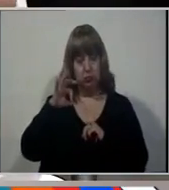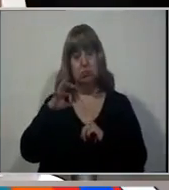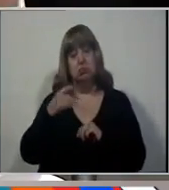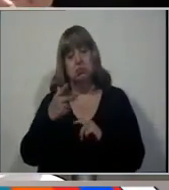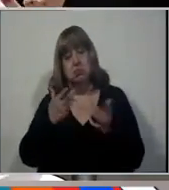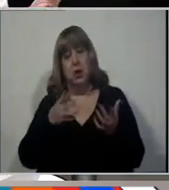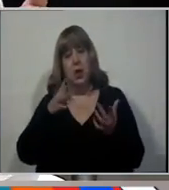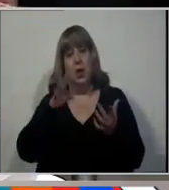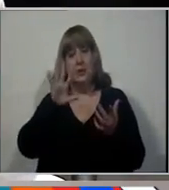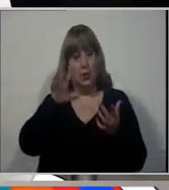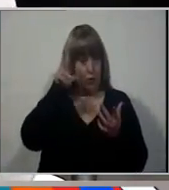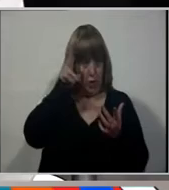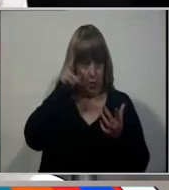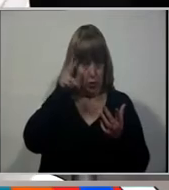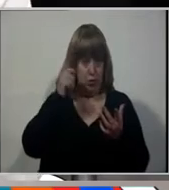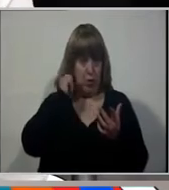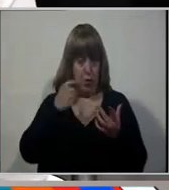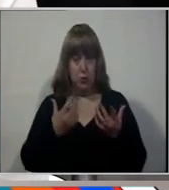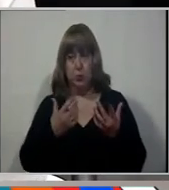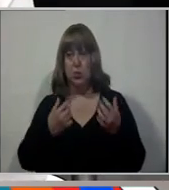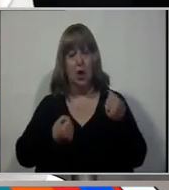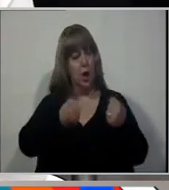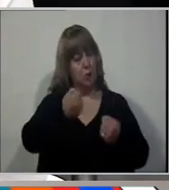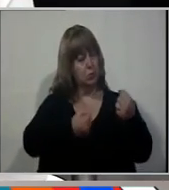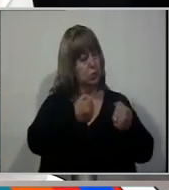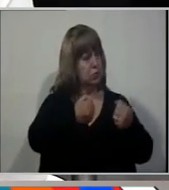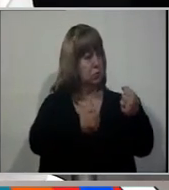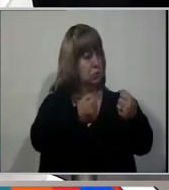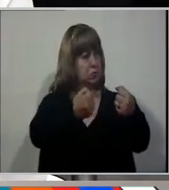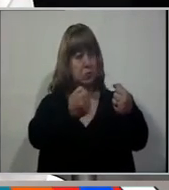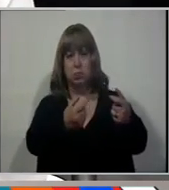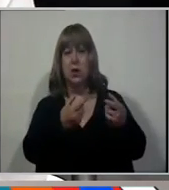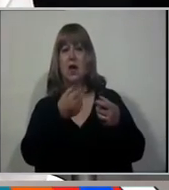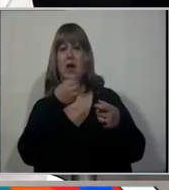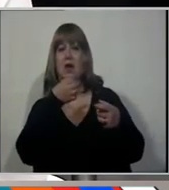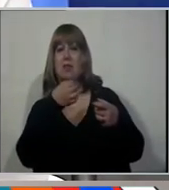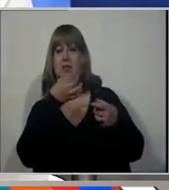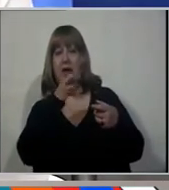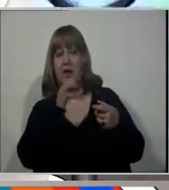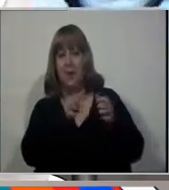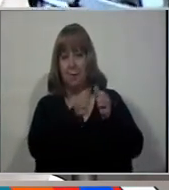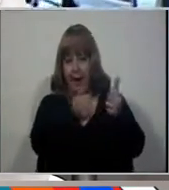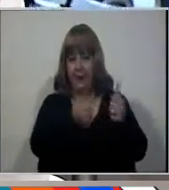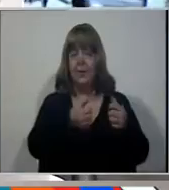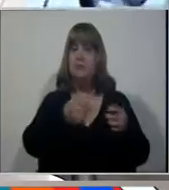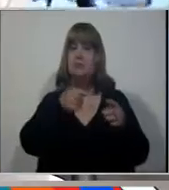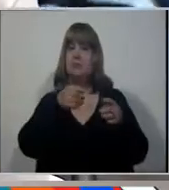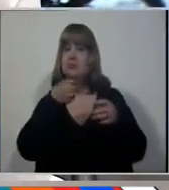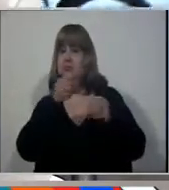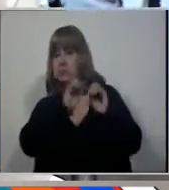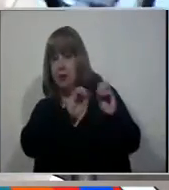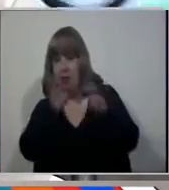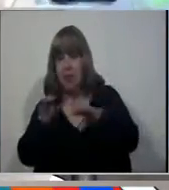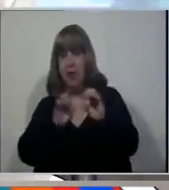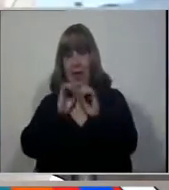Se salía justamente a ganarse su dinero, ¿no? Como bien lo decía su familia. Y fue ultimado a disparos en el barrio